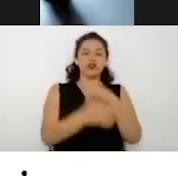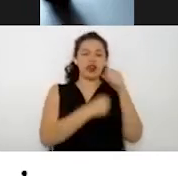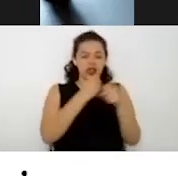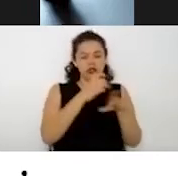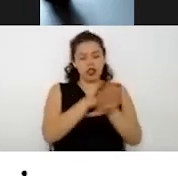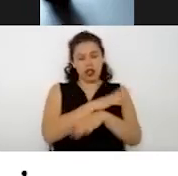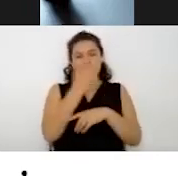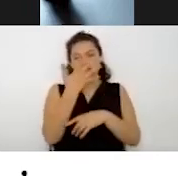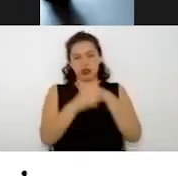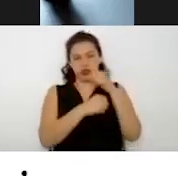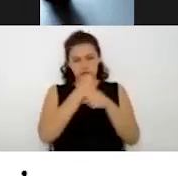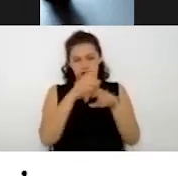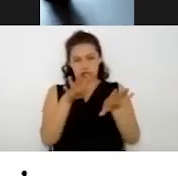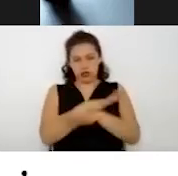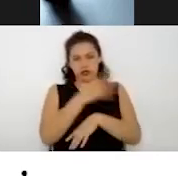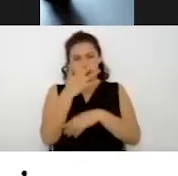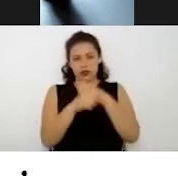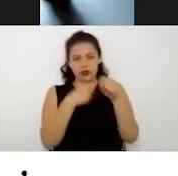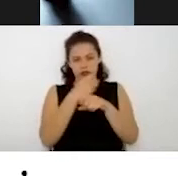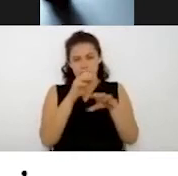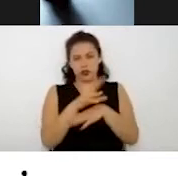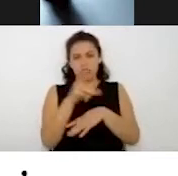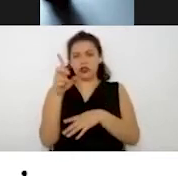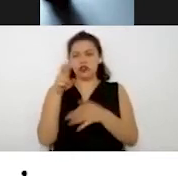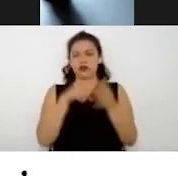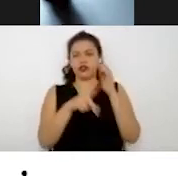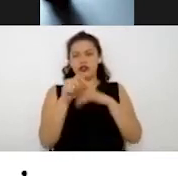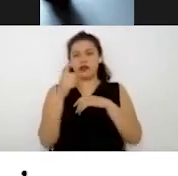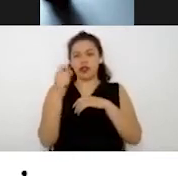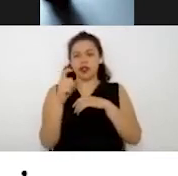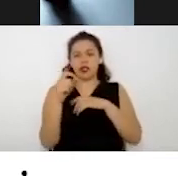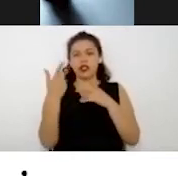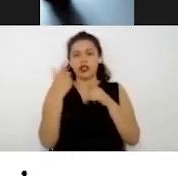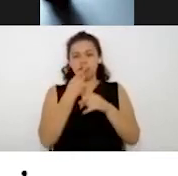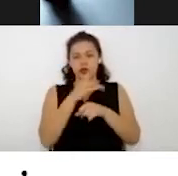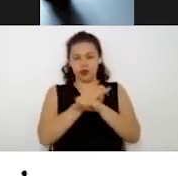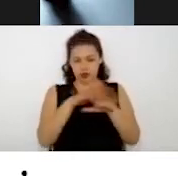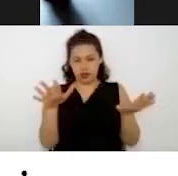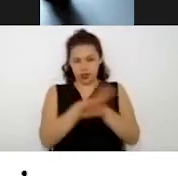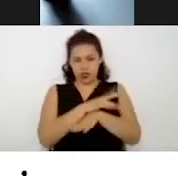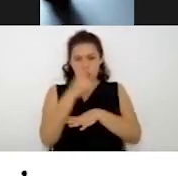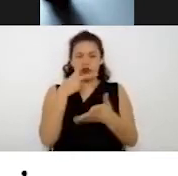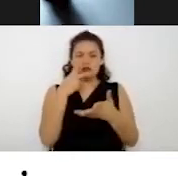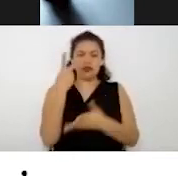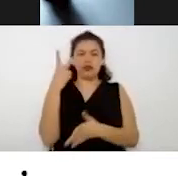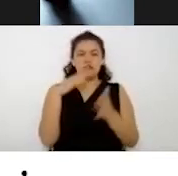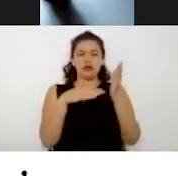Su última actualización fue en el 2020. Entonces, desde el 2015 nos venía manejando lo